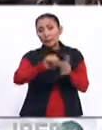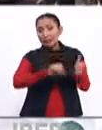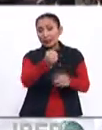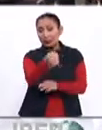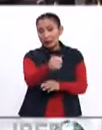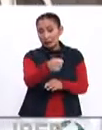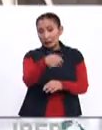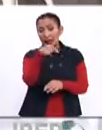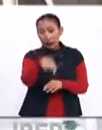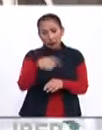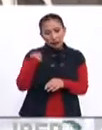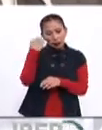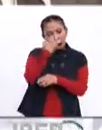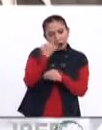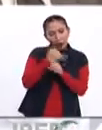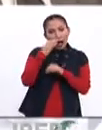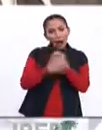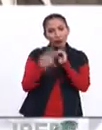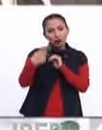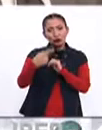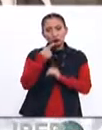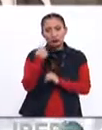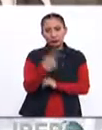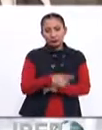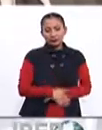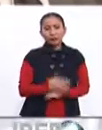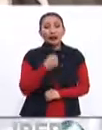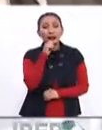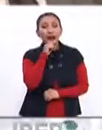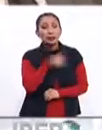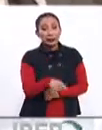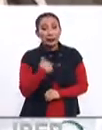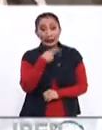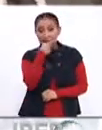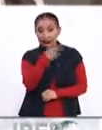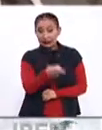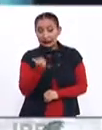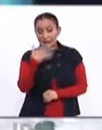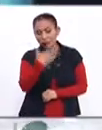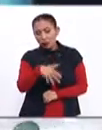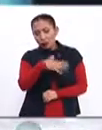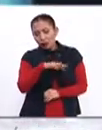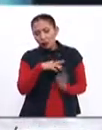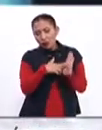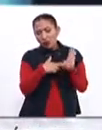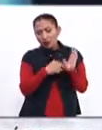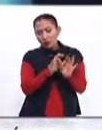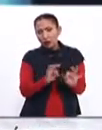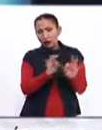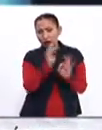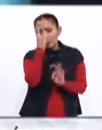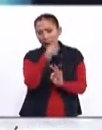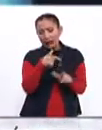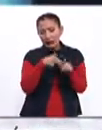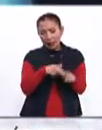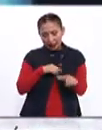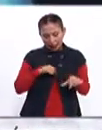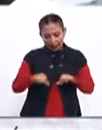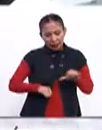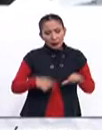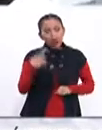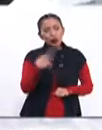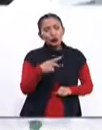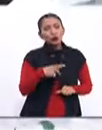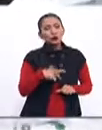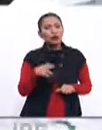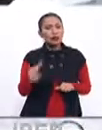de septiembre, que es cuando culmina su mandato. Además, destacó que se buscarán las medidas necesarias para mantener activas sus